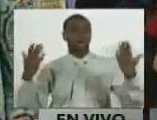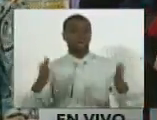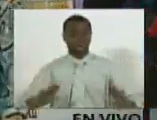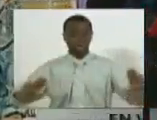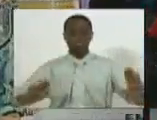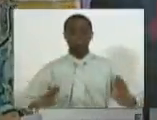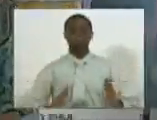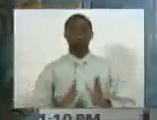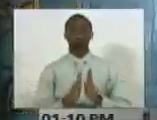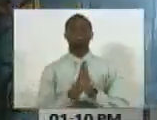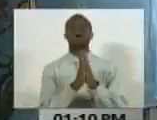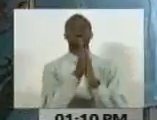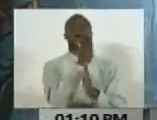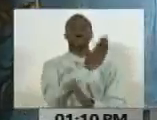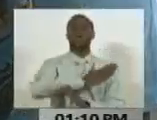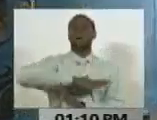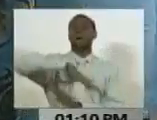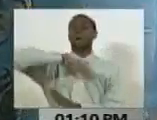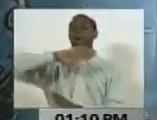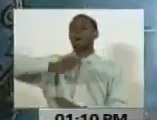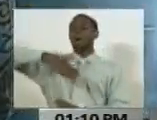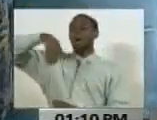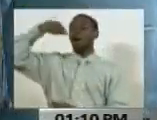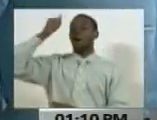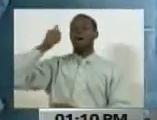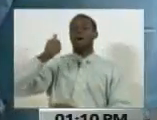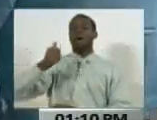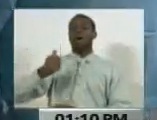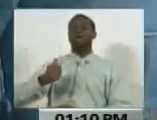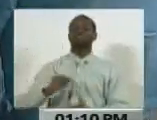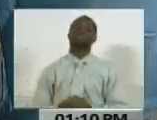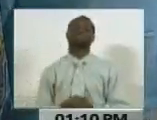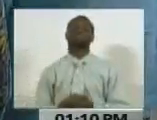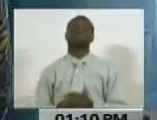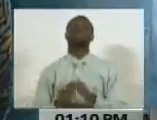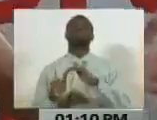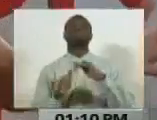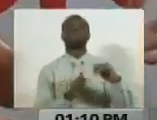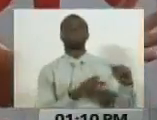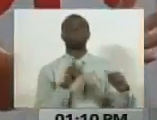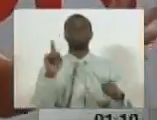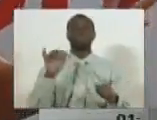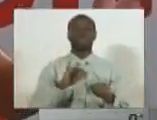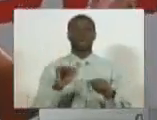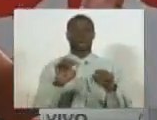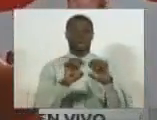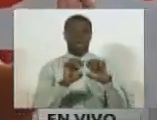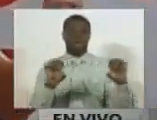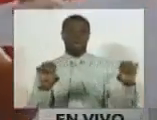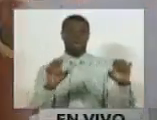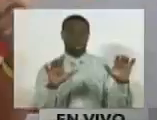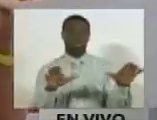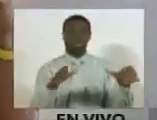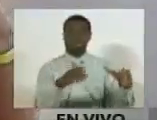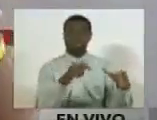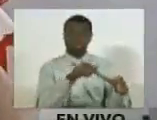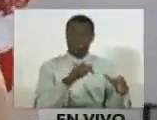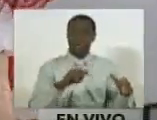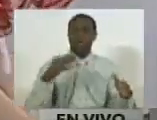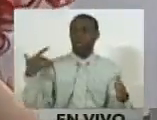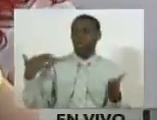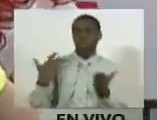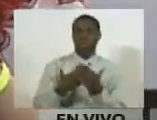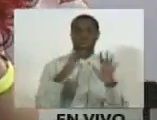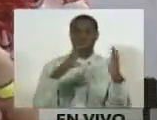Vale recordar que en los últimos 18 años el sector educativo en Venezuela ha sido completamente reivindicado